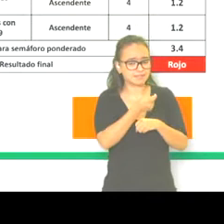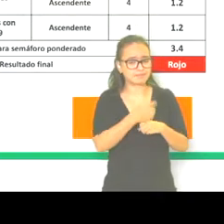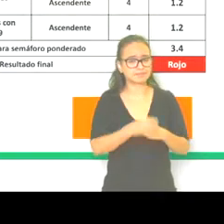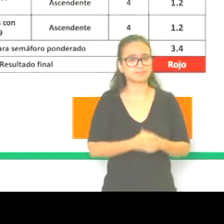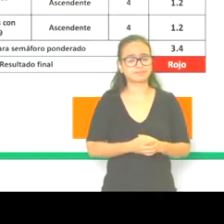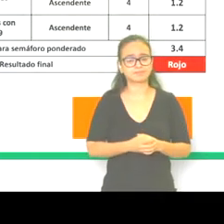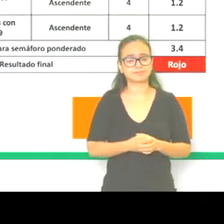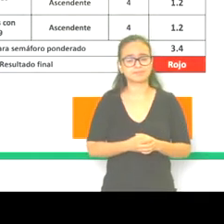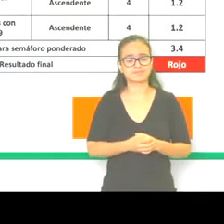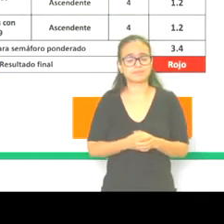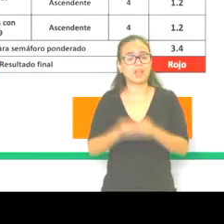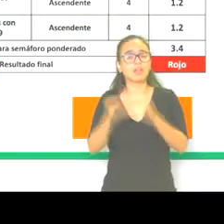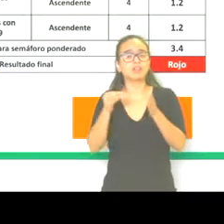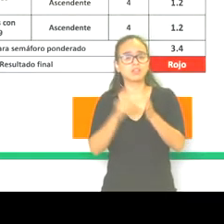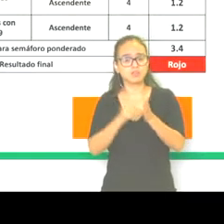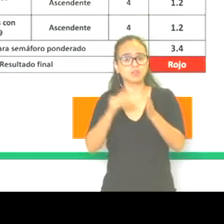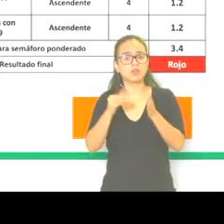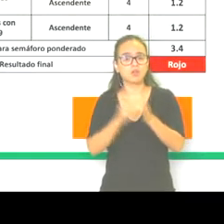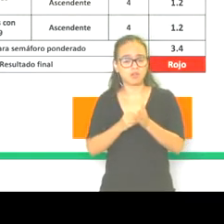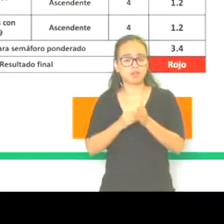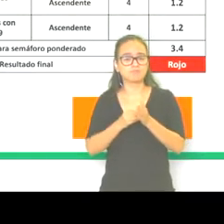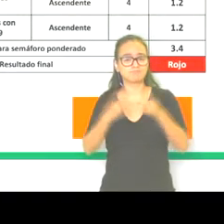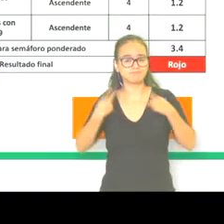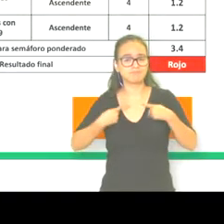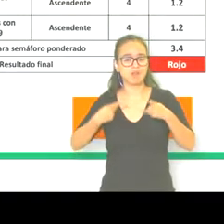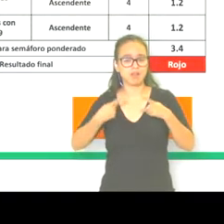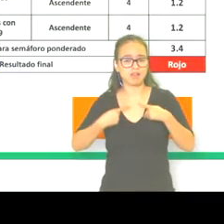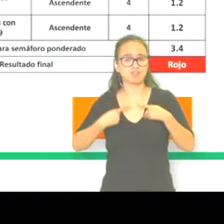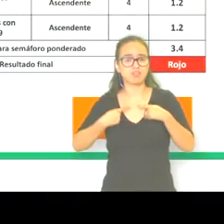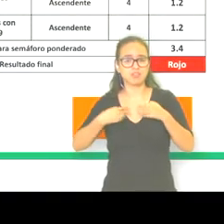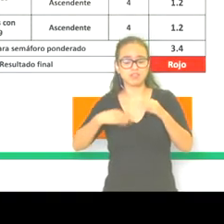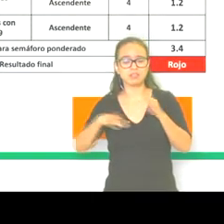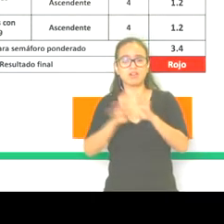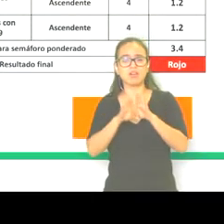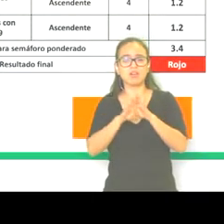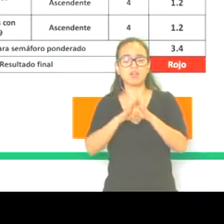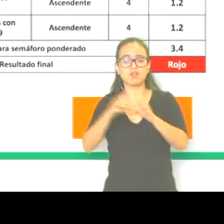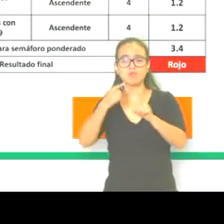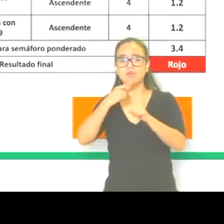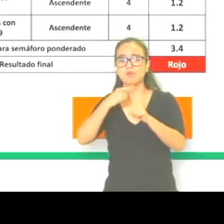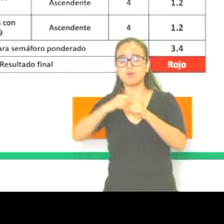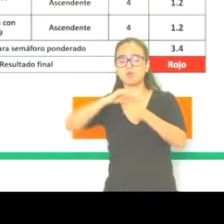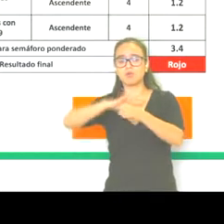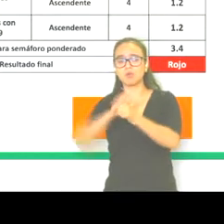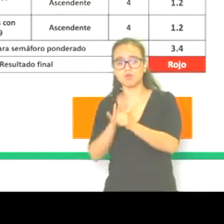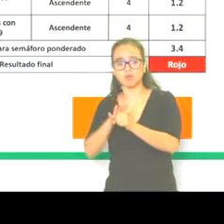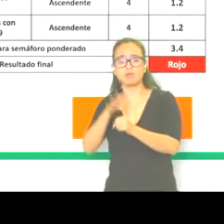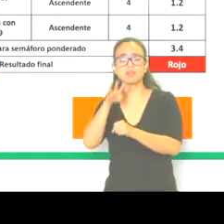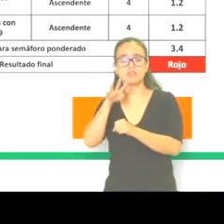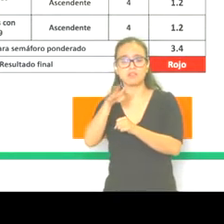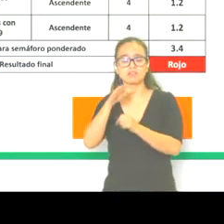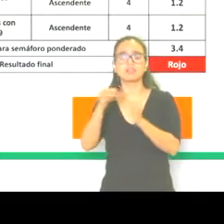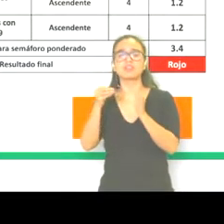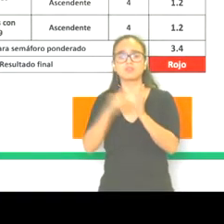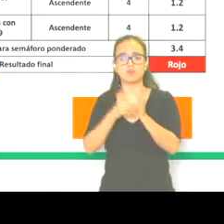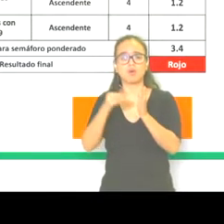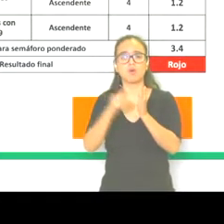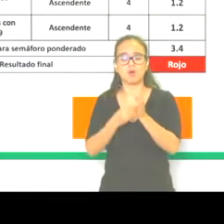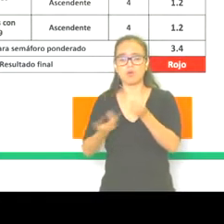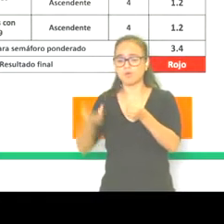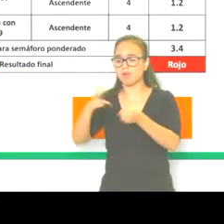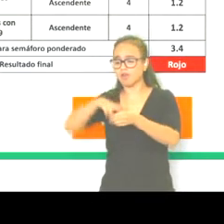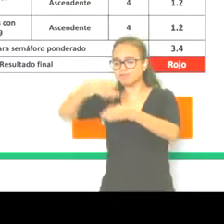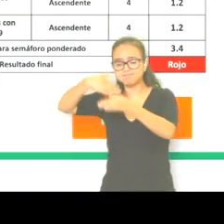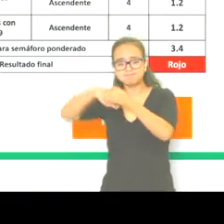que seguimos teniendo pues un porcentaje alto de positividad, una tendencia alta de personas